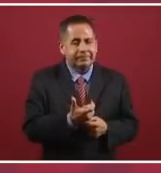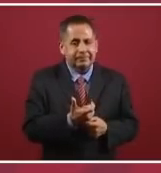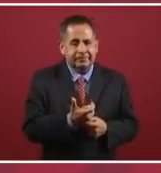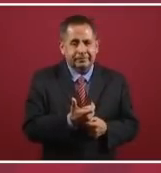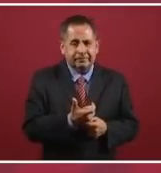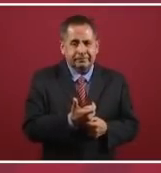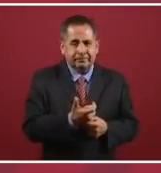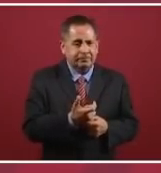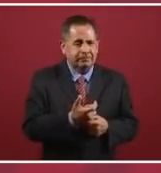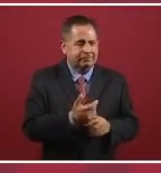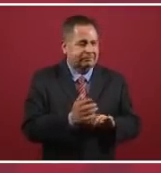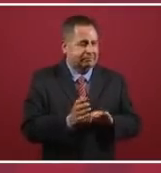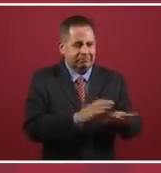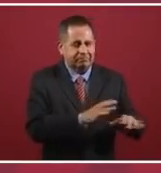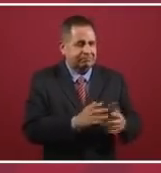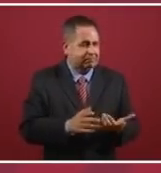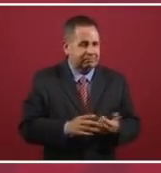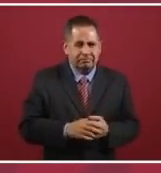el papá o la mamá